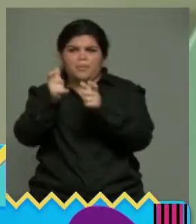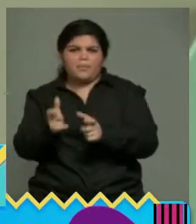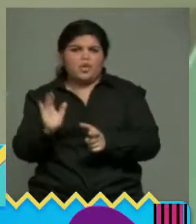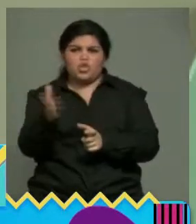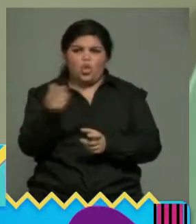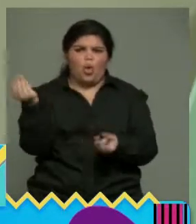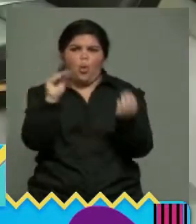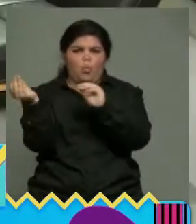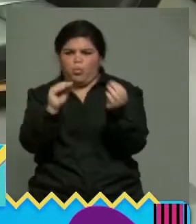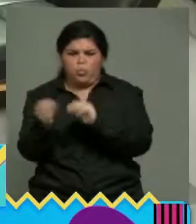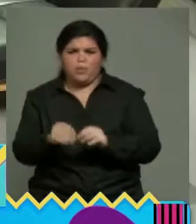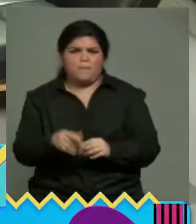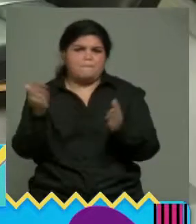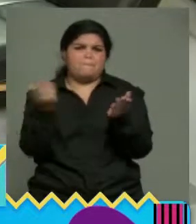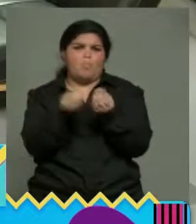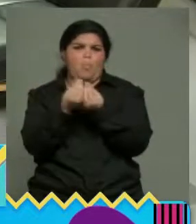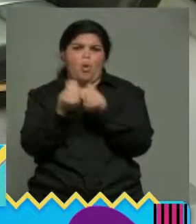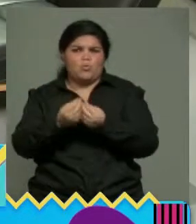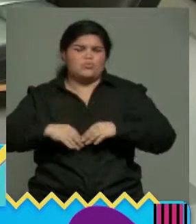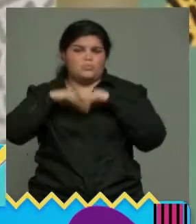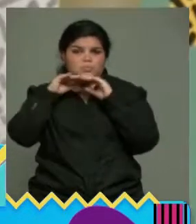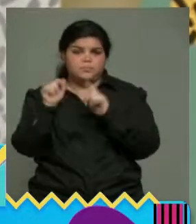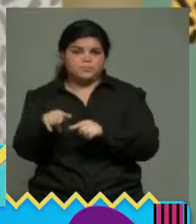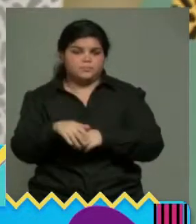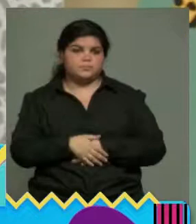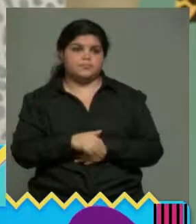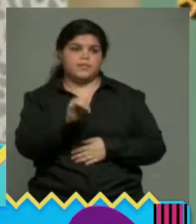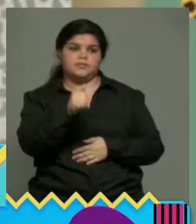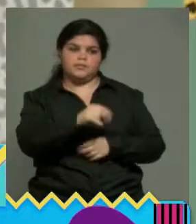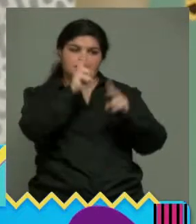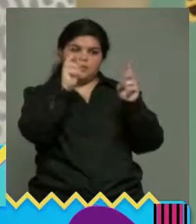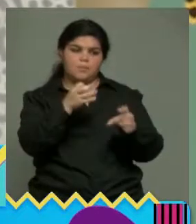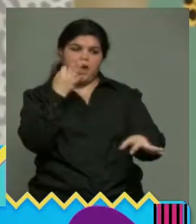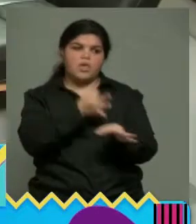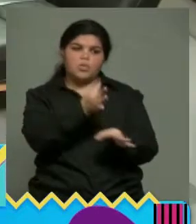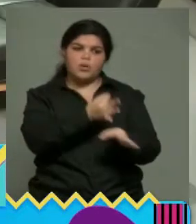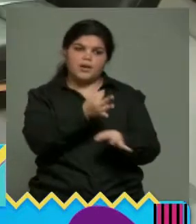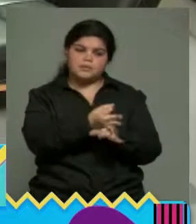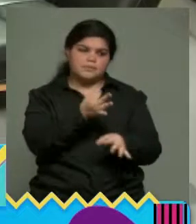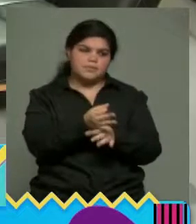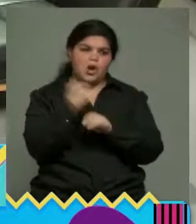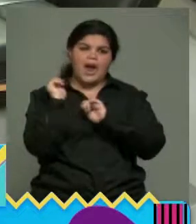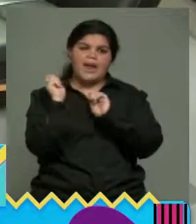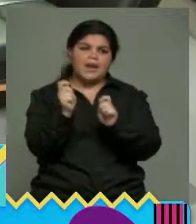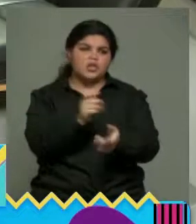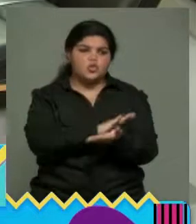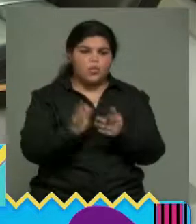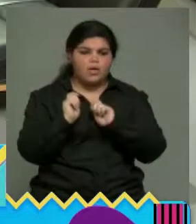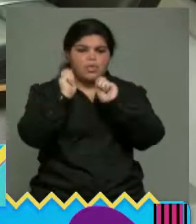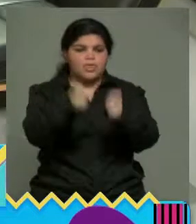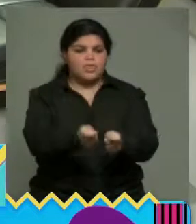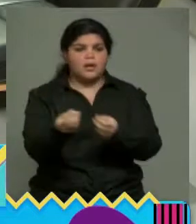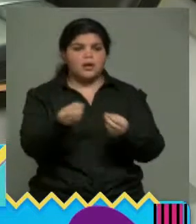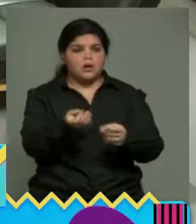¿sí? Claro. Ahora, sí, evidentemente el tema de educación es fundamental y las nuevas generaciones lo tienen. Bueno, con el tránsito pasa eso. Hoy en la actualidad hay que